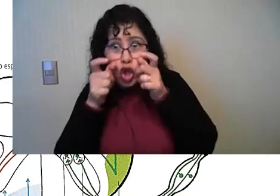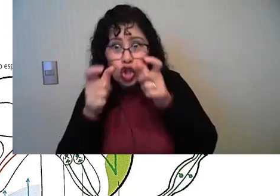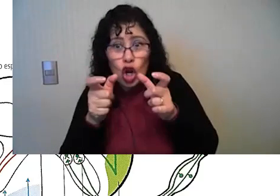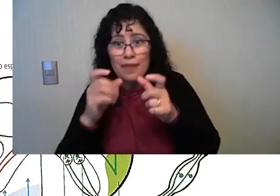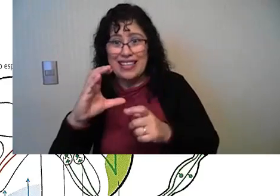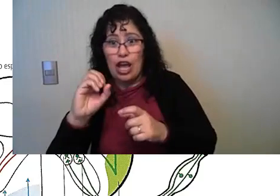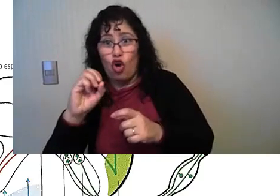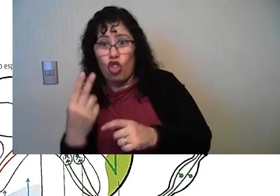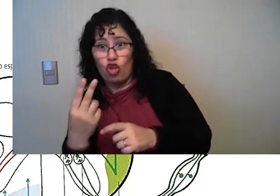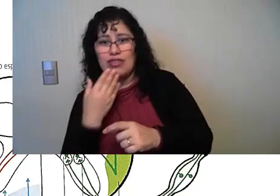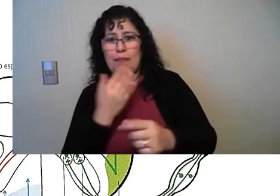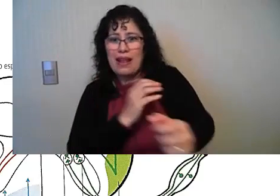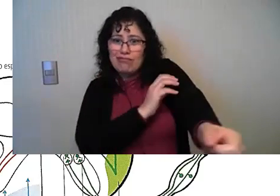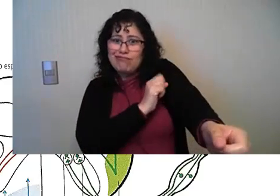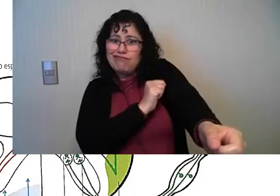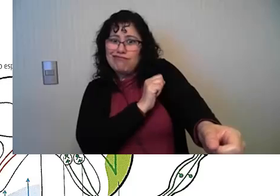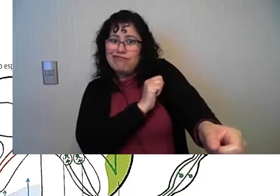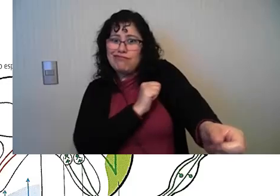arterial.